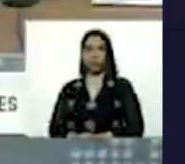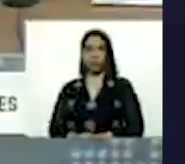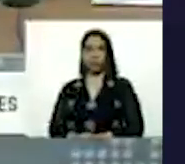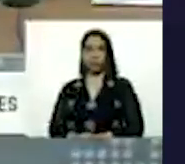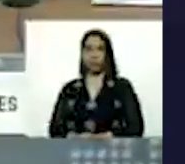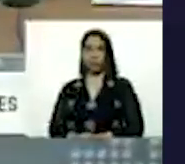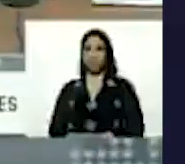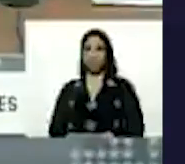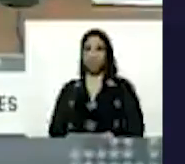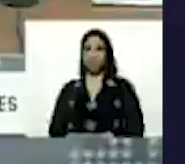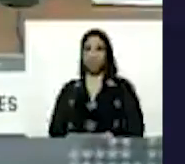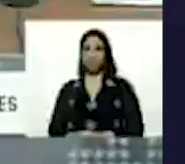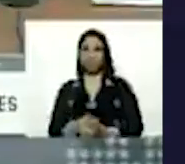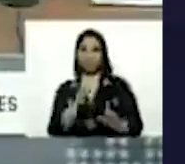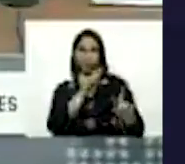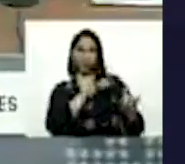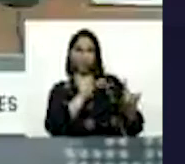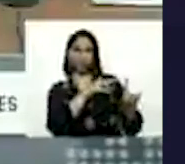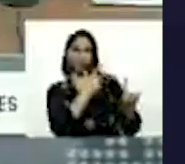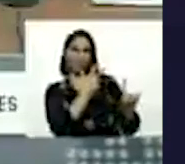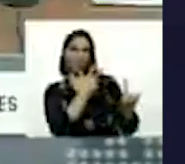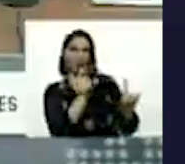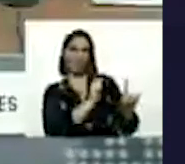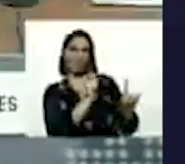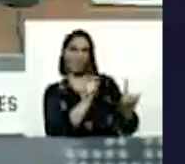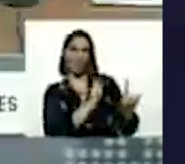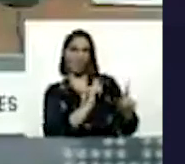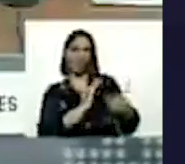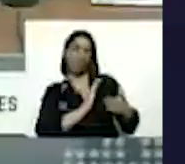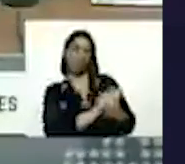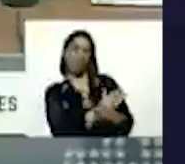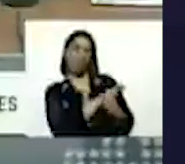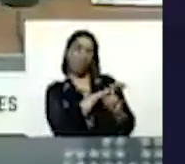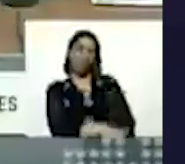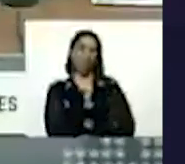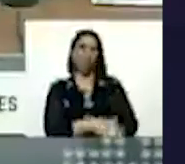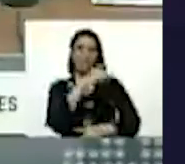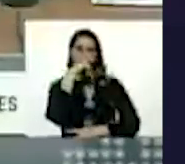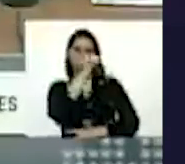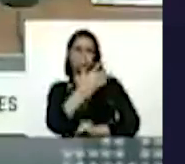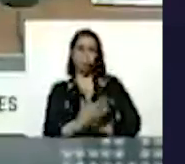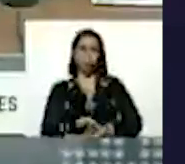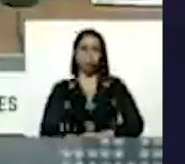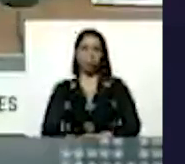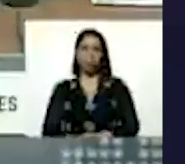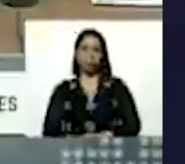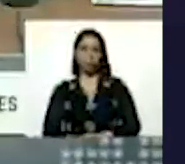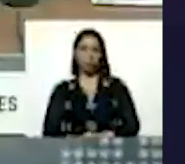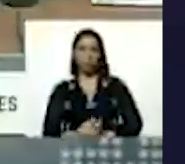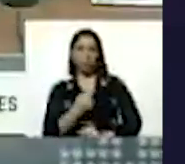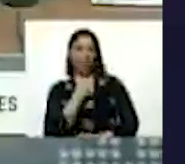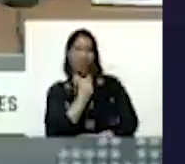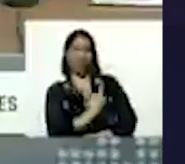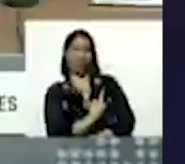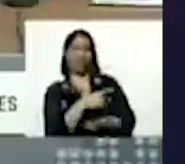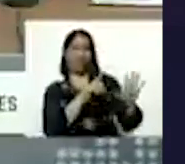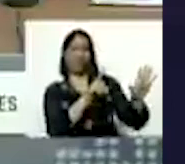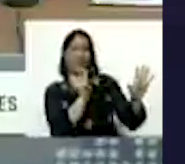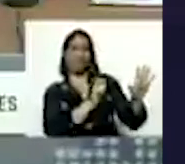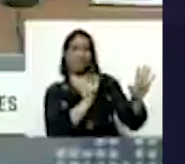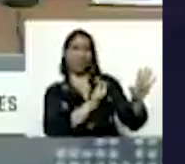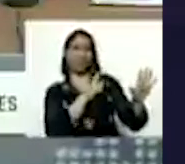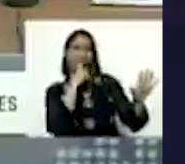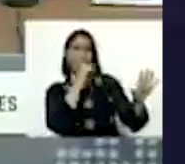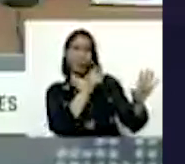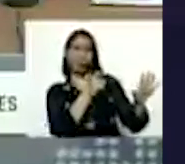Se puso a conspirar y dijo, en 3 meses derroco a Maduro. Le doy 6 meses a Maduro.